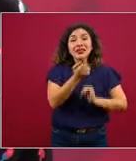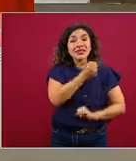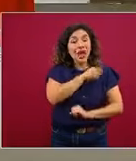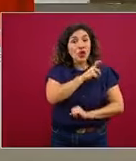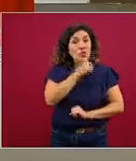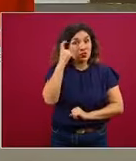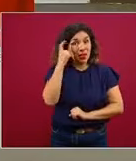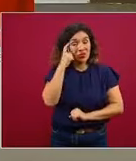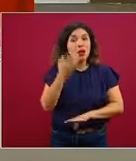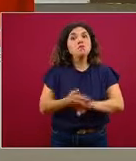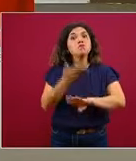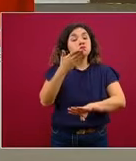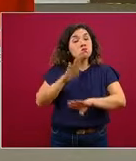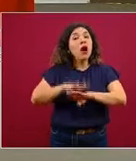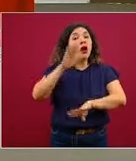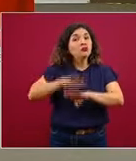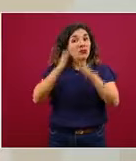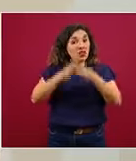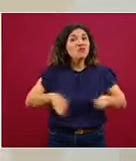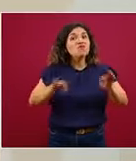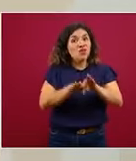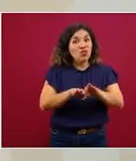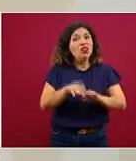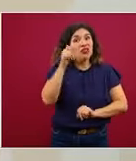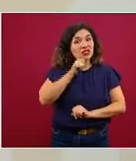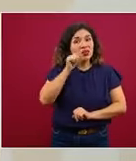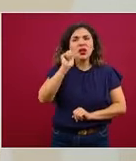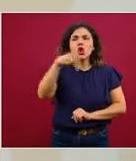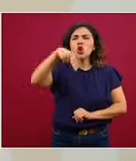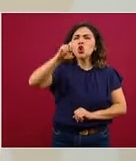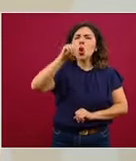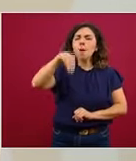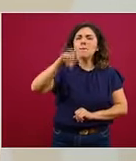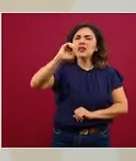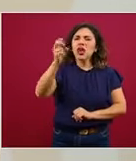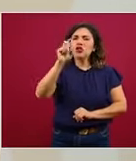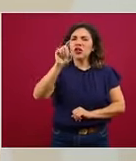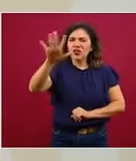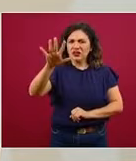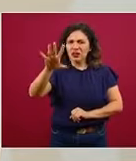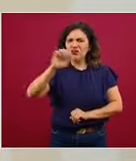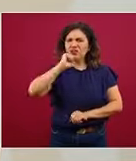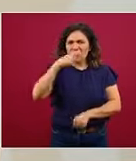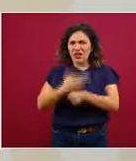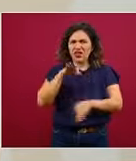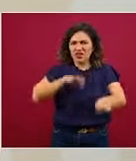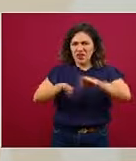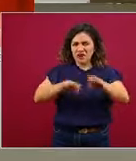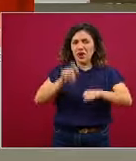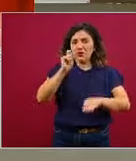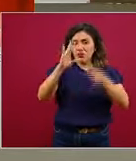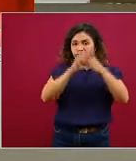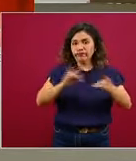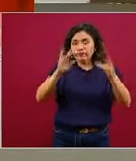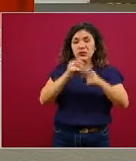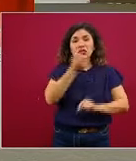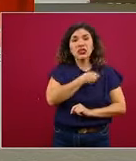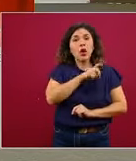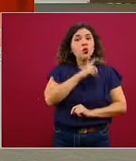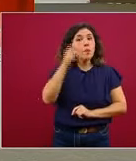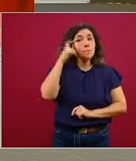cada vez es más importante dentro de los espacios laborales. Está la norma 035 de la Secretaría del Trabajo, precisamente que habla sobre salud mental dentro de los